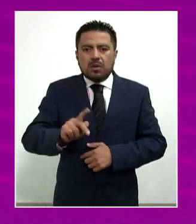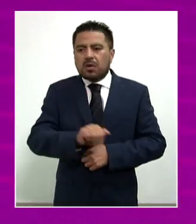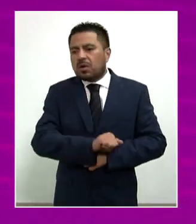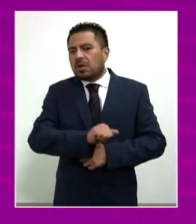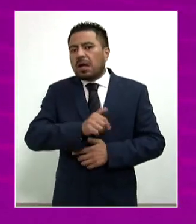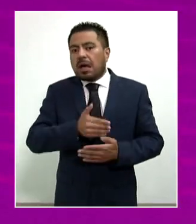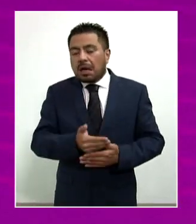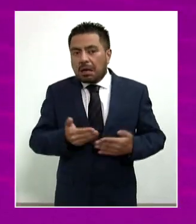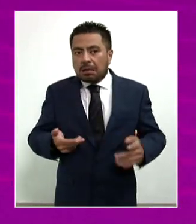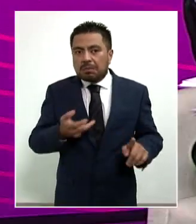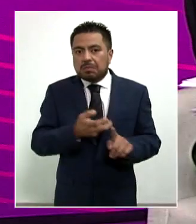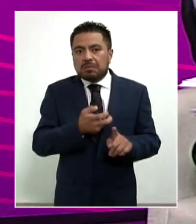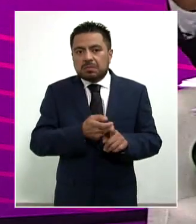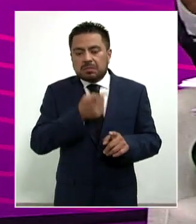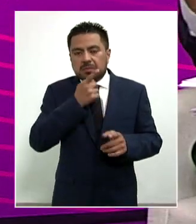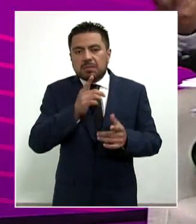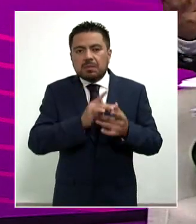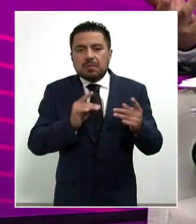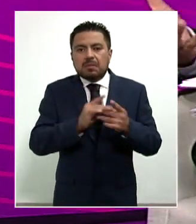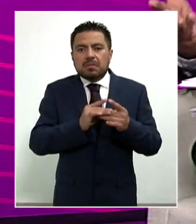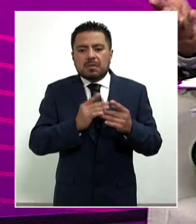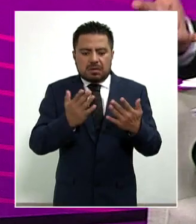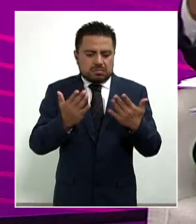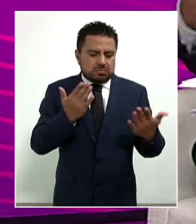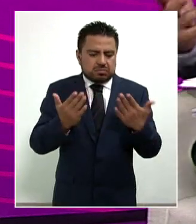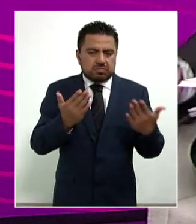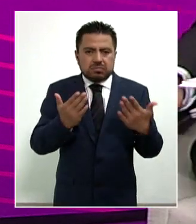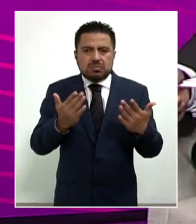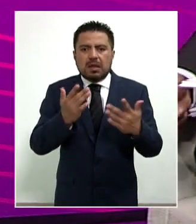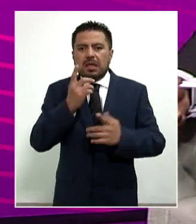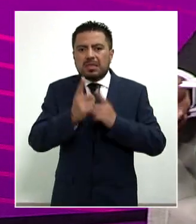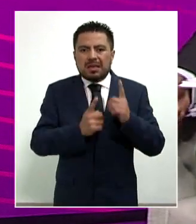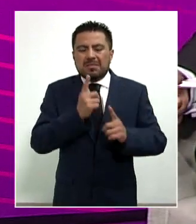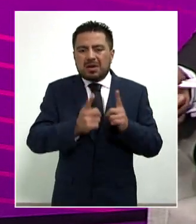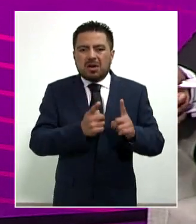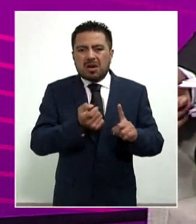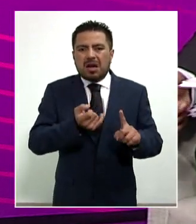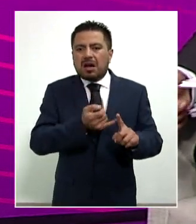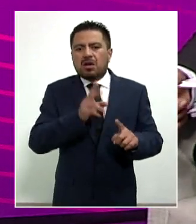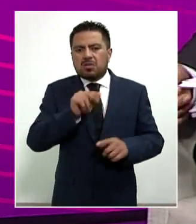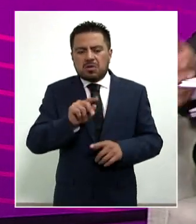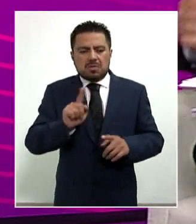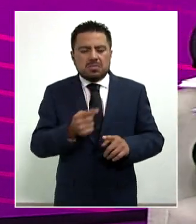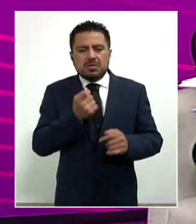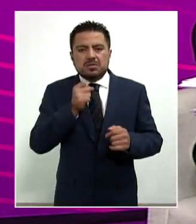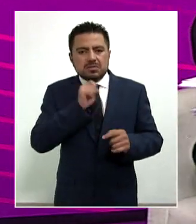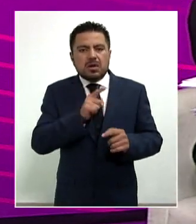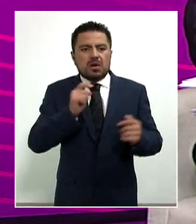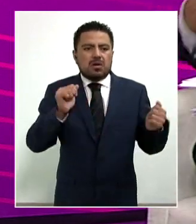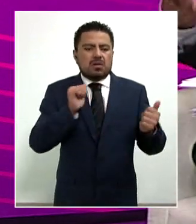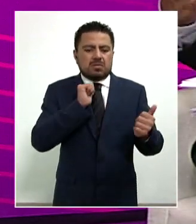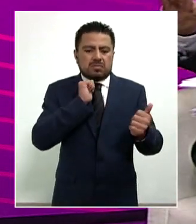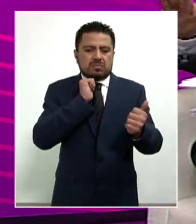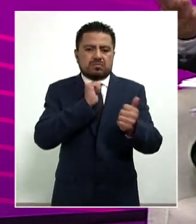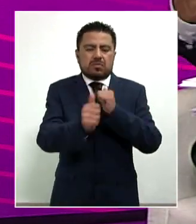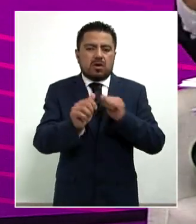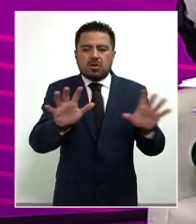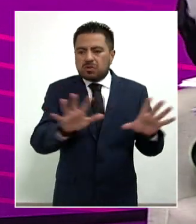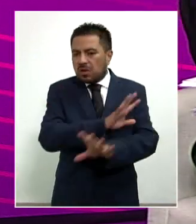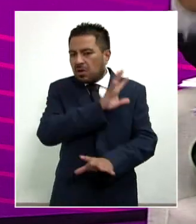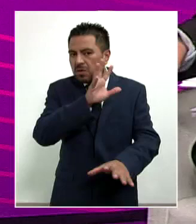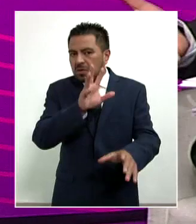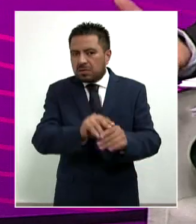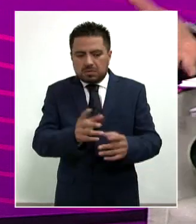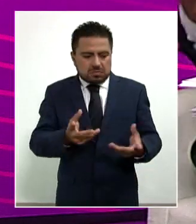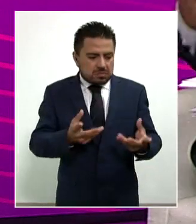entonces, digamos, con las comparaciones deportivas, no es lo mismo correr una maratón con todo de tu